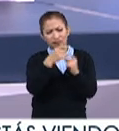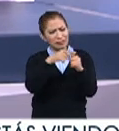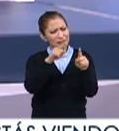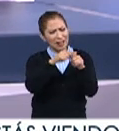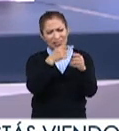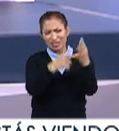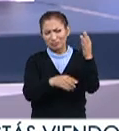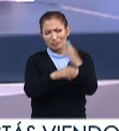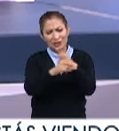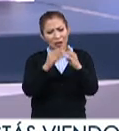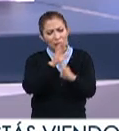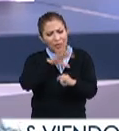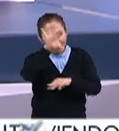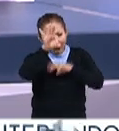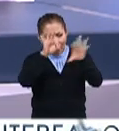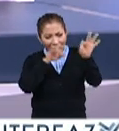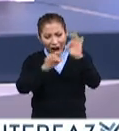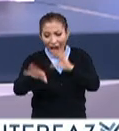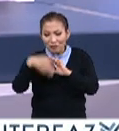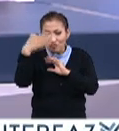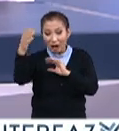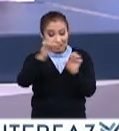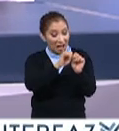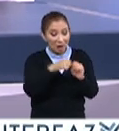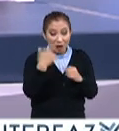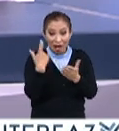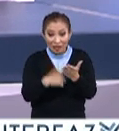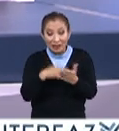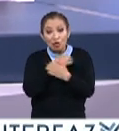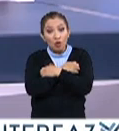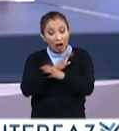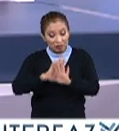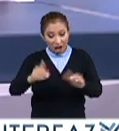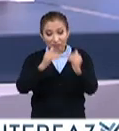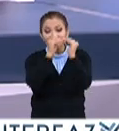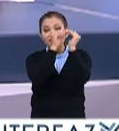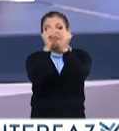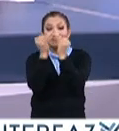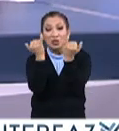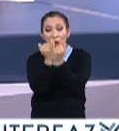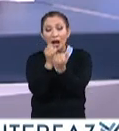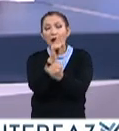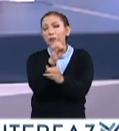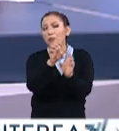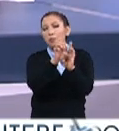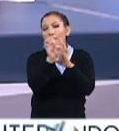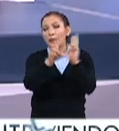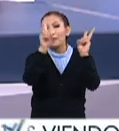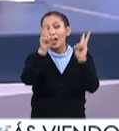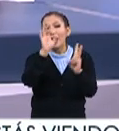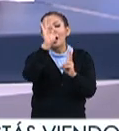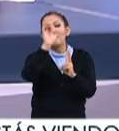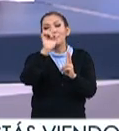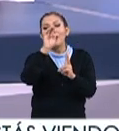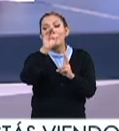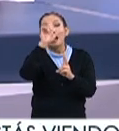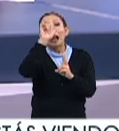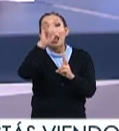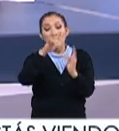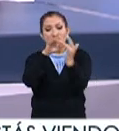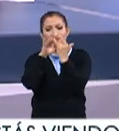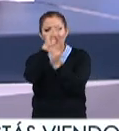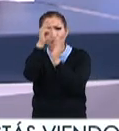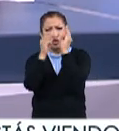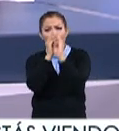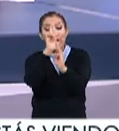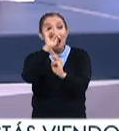sinfín de herramientas que se pueden encontrar fuera de las aulas. La educación se ha democratizado. Es el caso de FabLab, una red